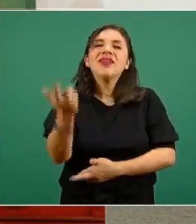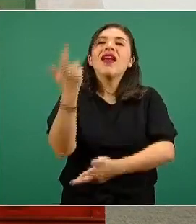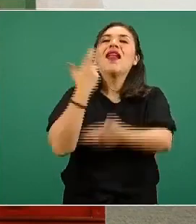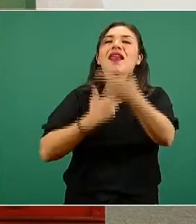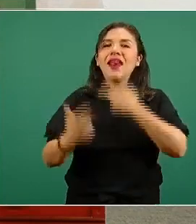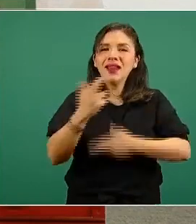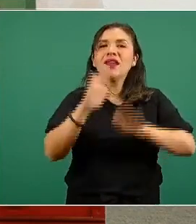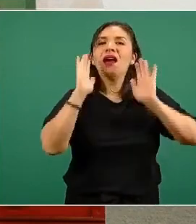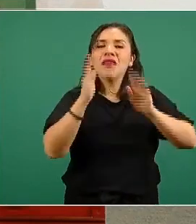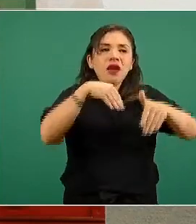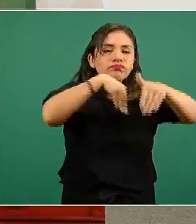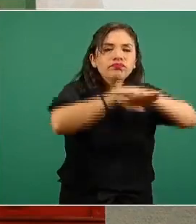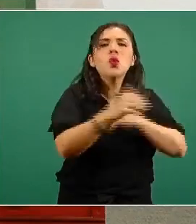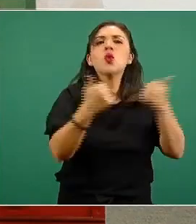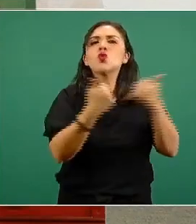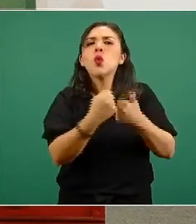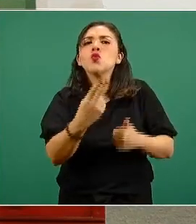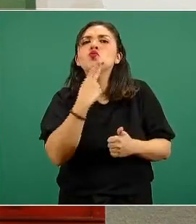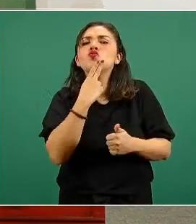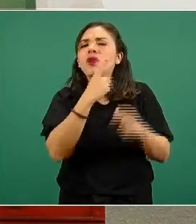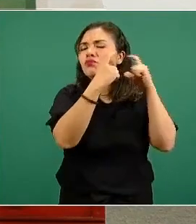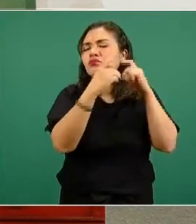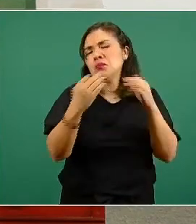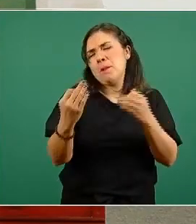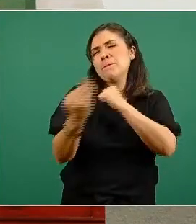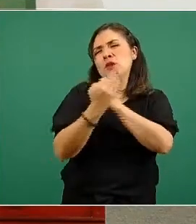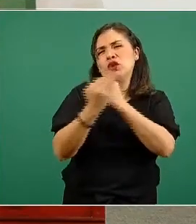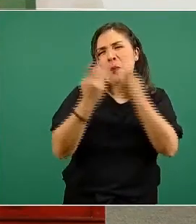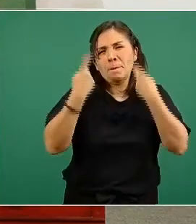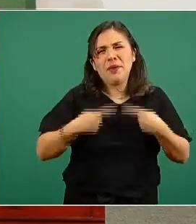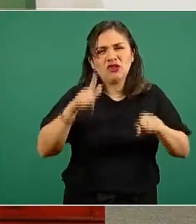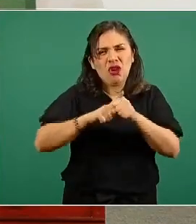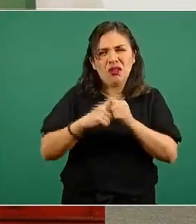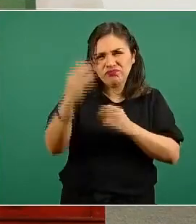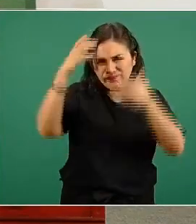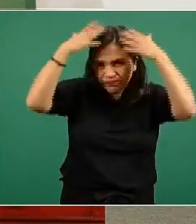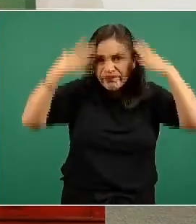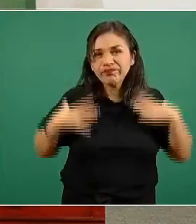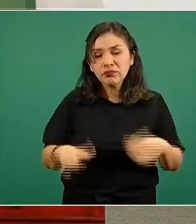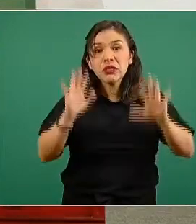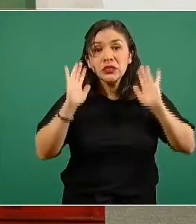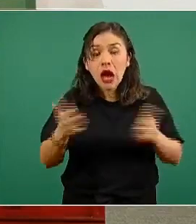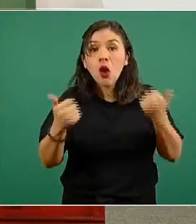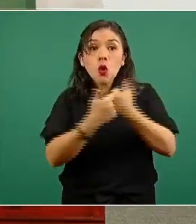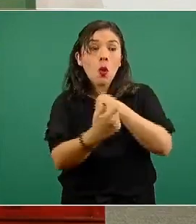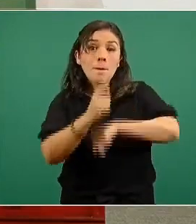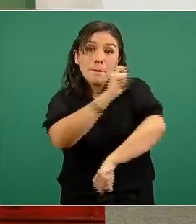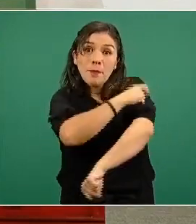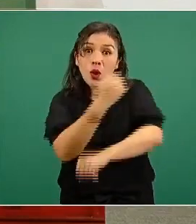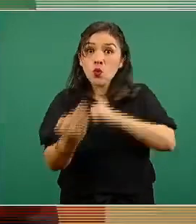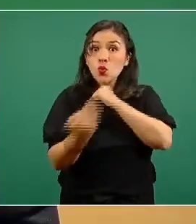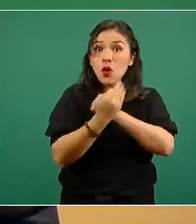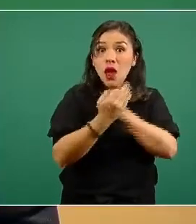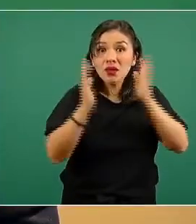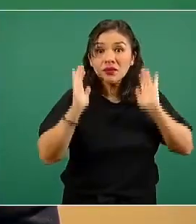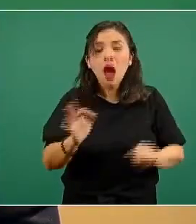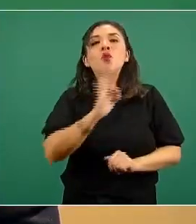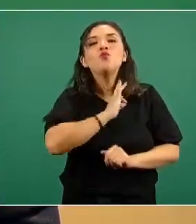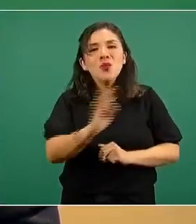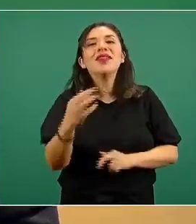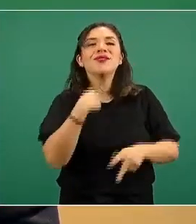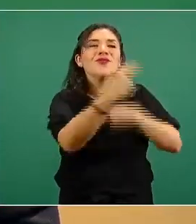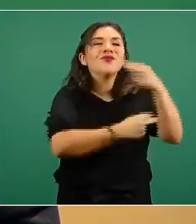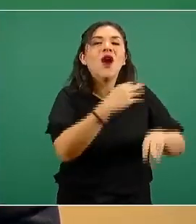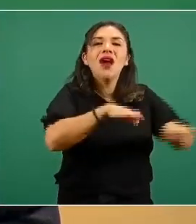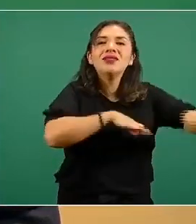inclusive utilizando mi equipo de protección personal y ya teniendo la vacuna, podré regresar